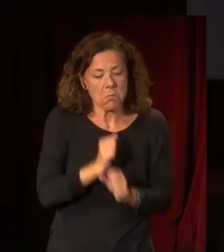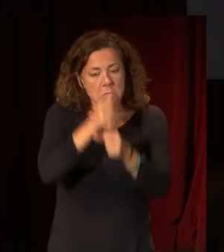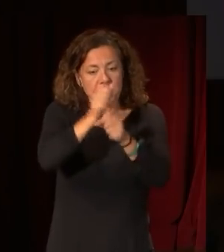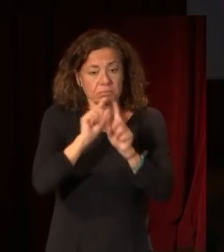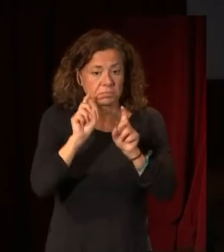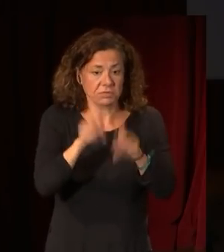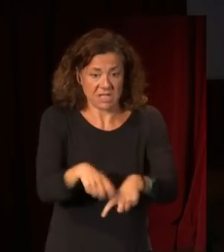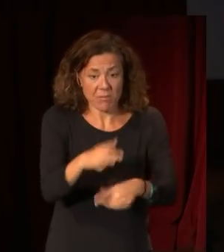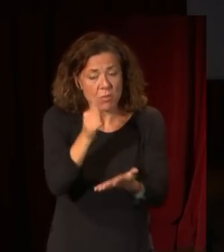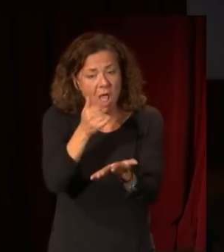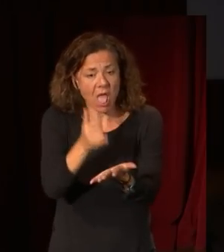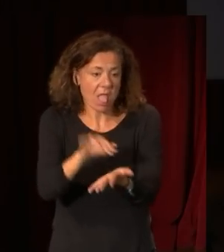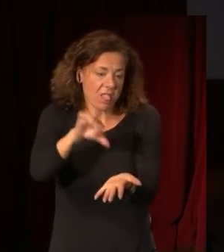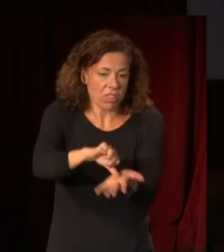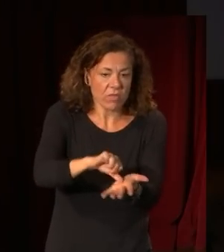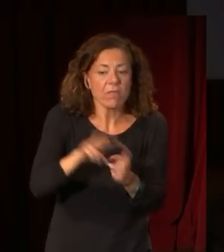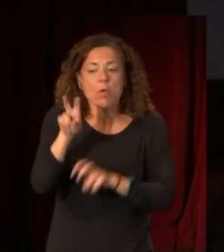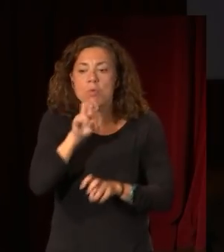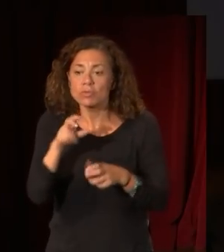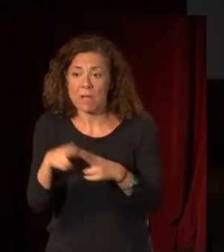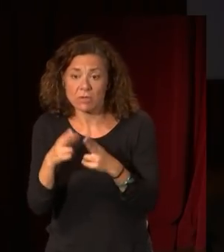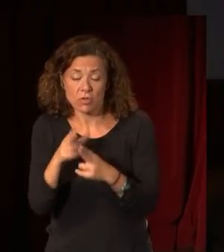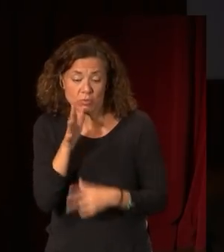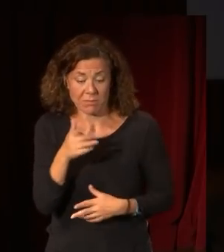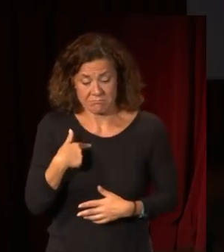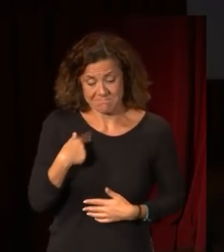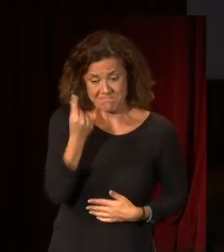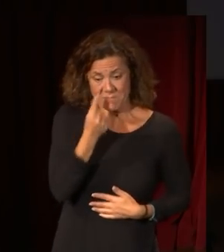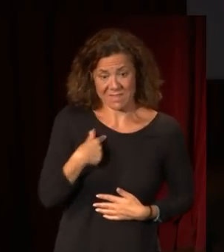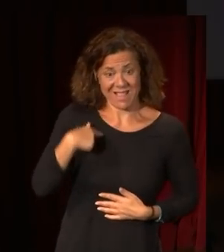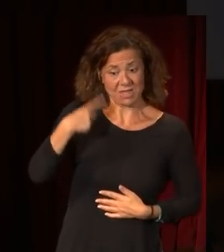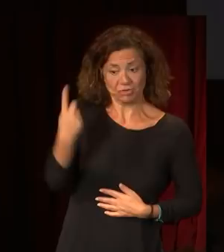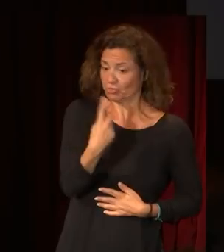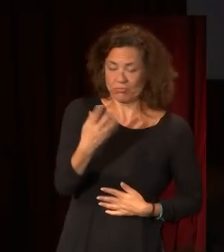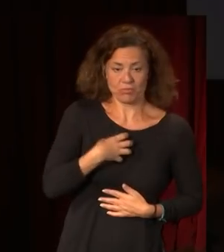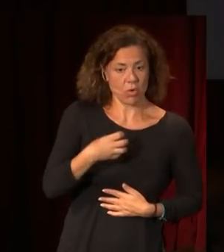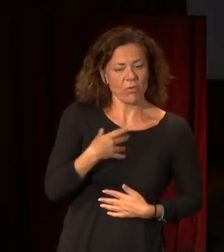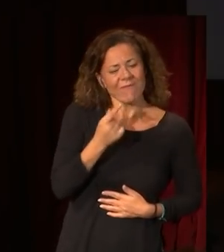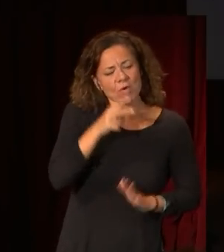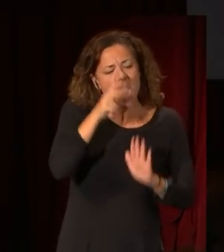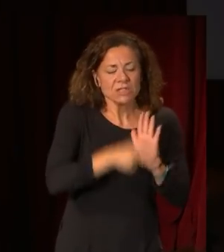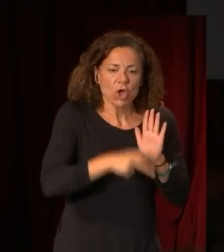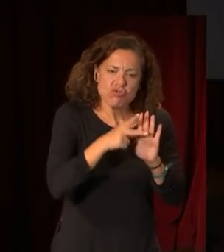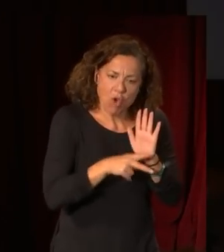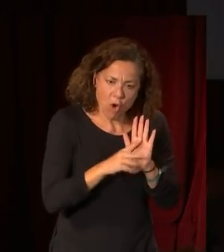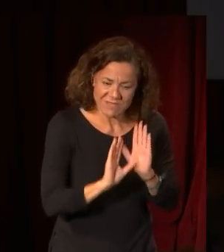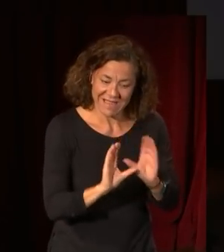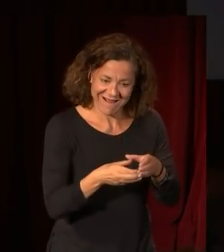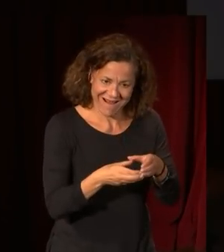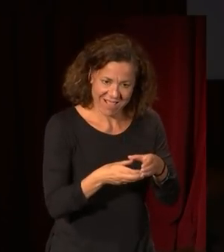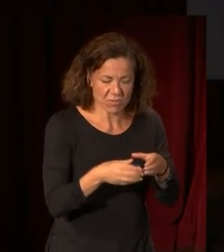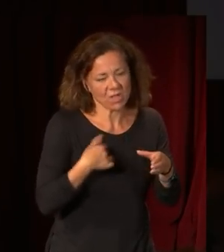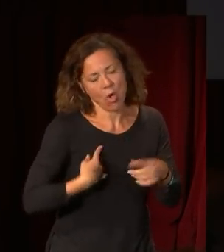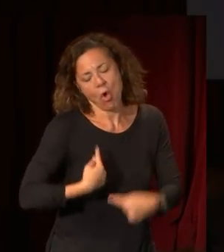tenía que buscar un partner un socio porque no podía pintar de manera libre había unas normas gremiales muy restrictivas